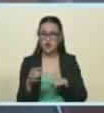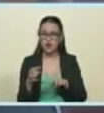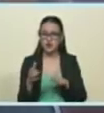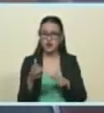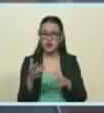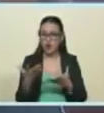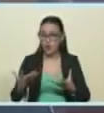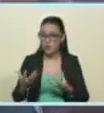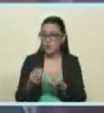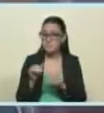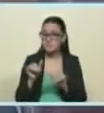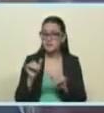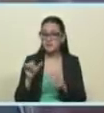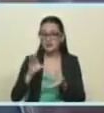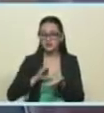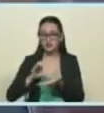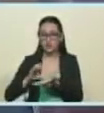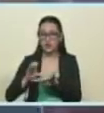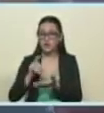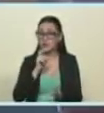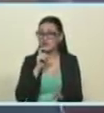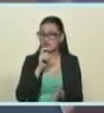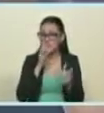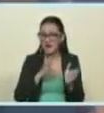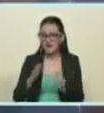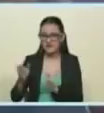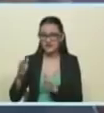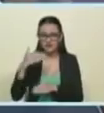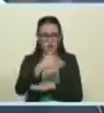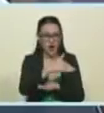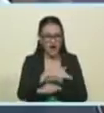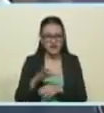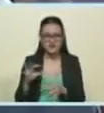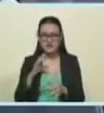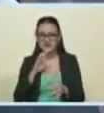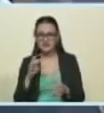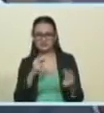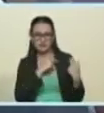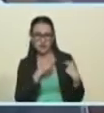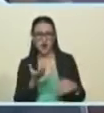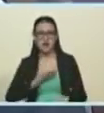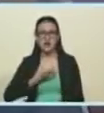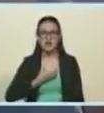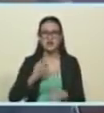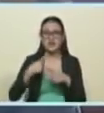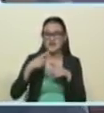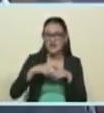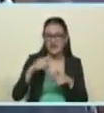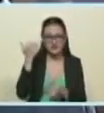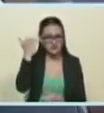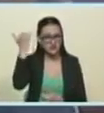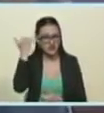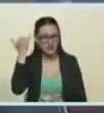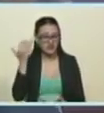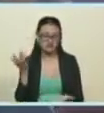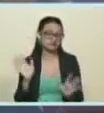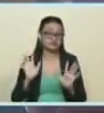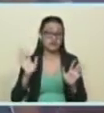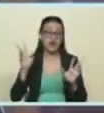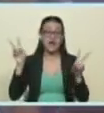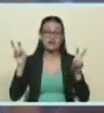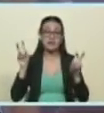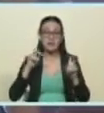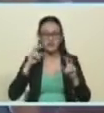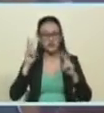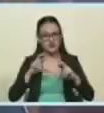Y es muy difícil que la planificación urbana que está en manos de las alcaldías tenga criterios distintos dentro de una misma ciudad. Esos son temas que